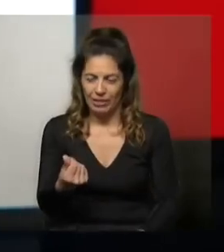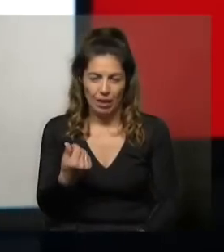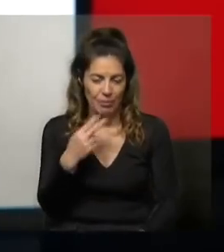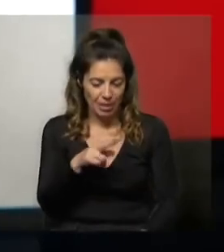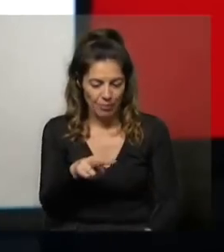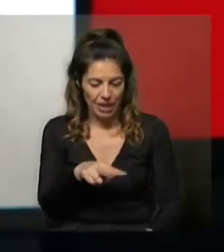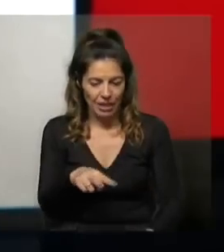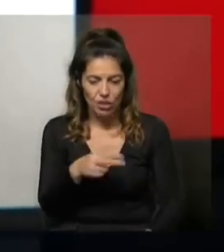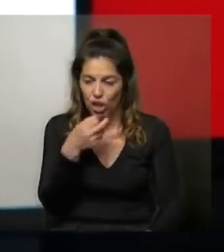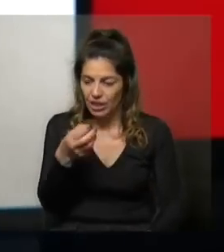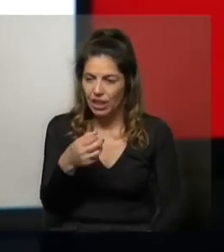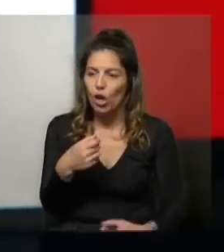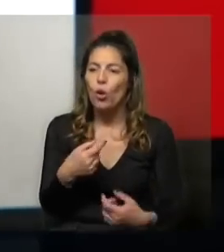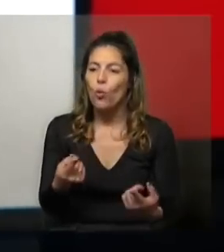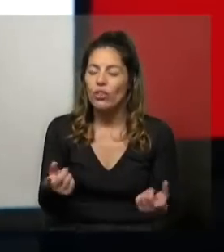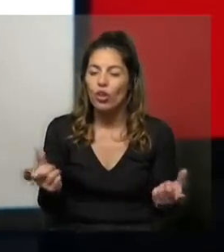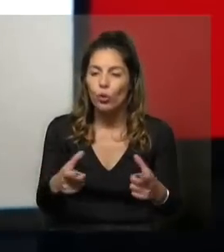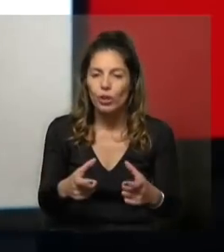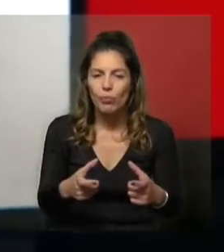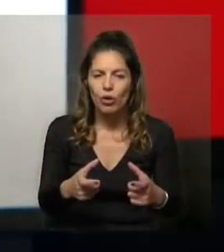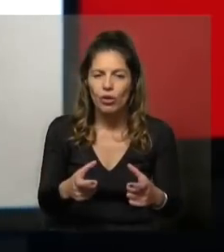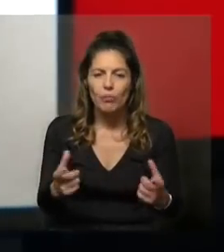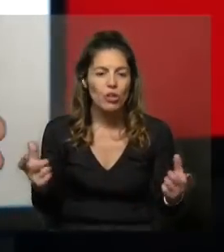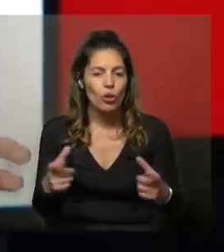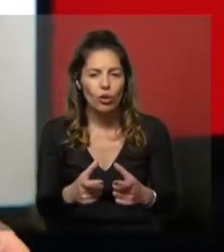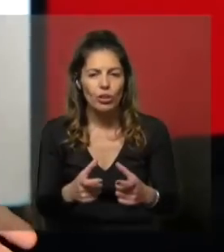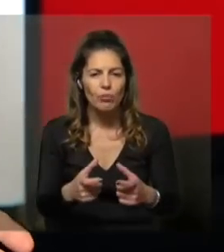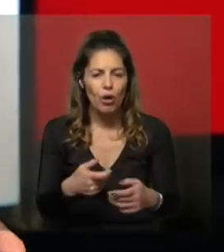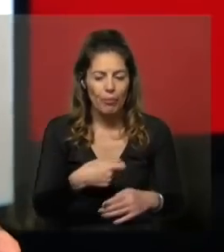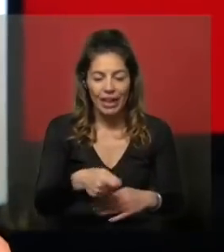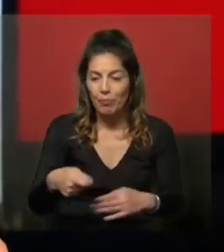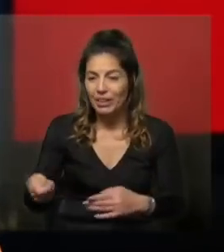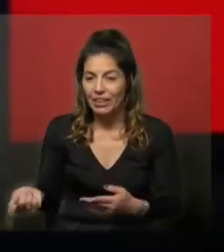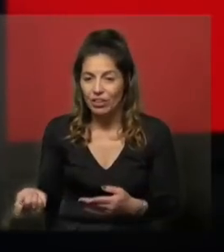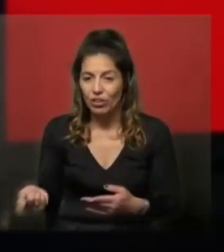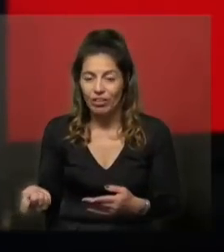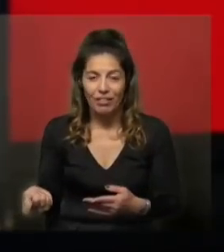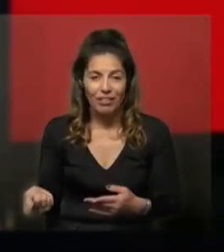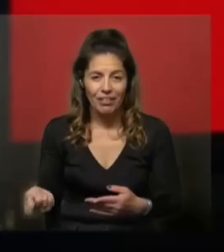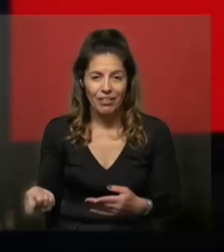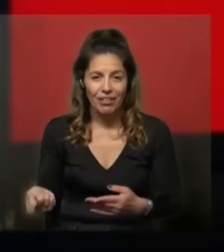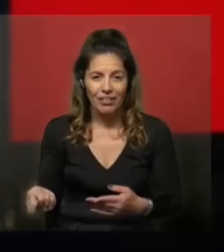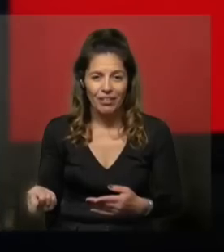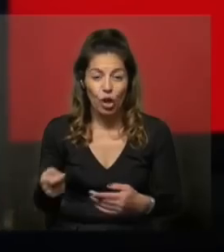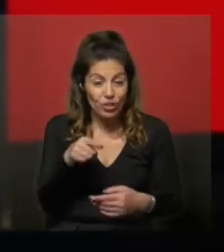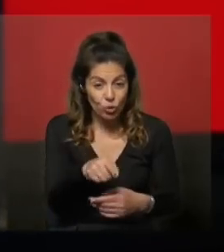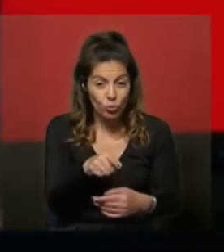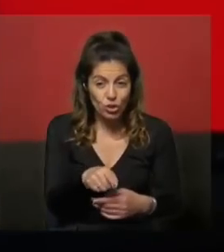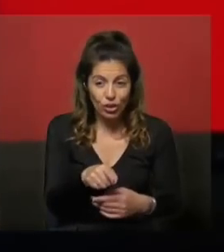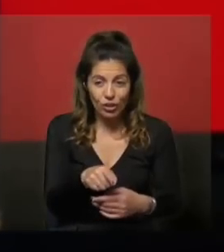qué digo bueno y cuándo nos reunimos y sí cuando nos reunimos Para repartir esto entre todo lo tuyo